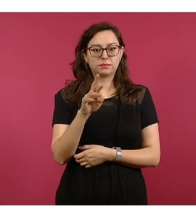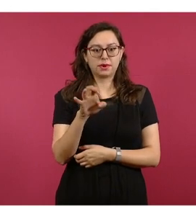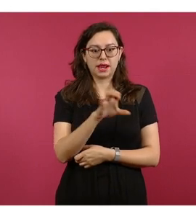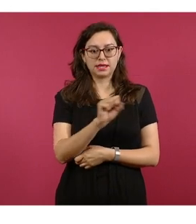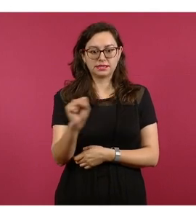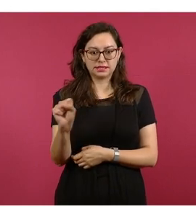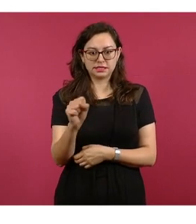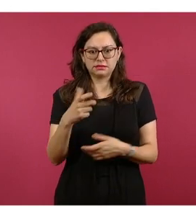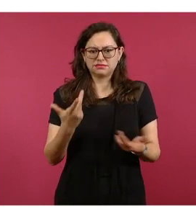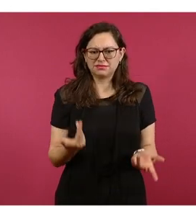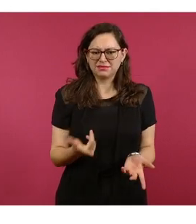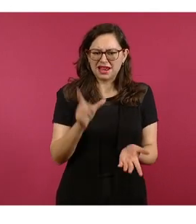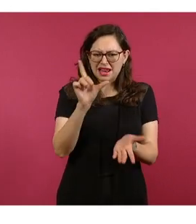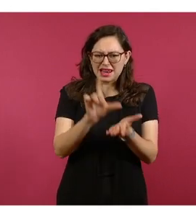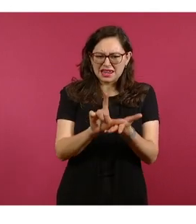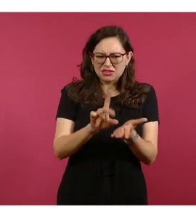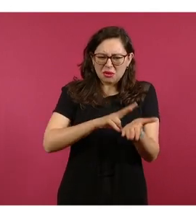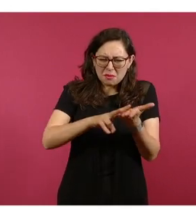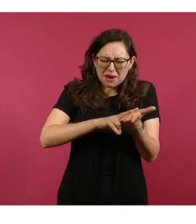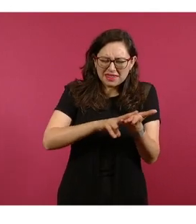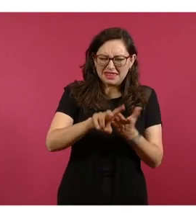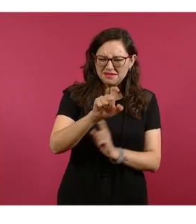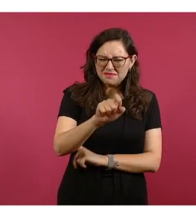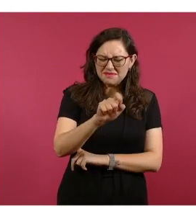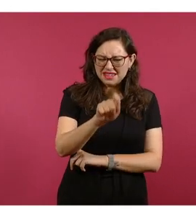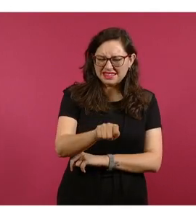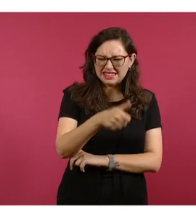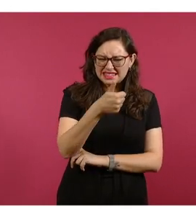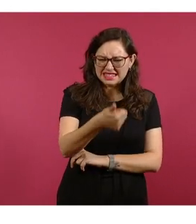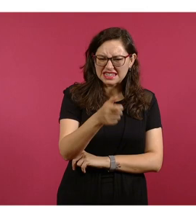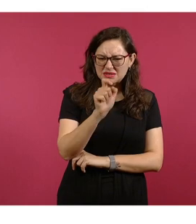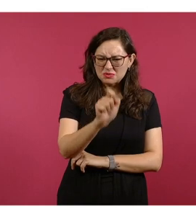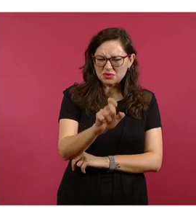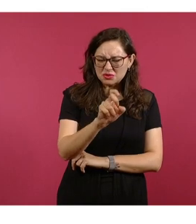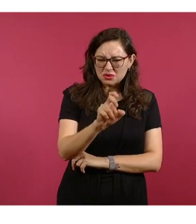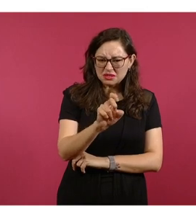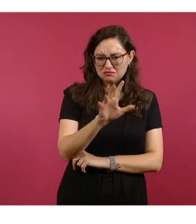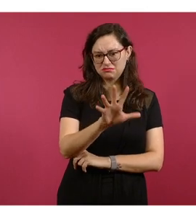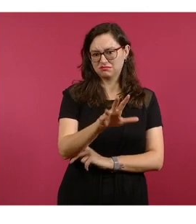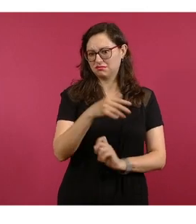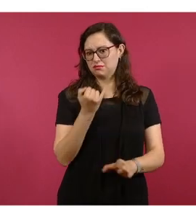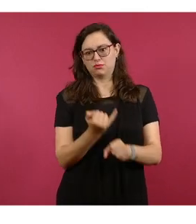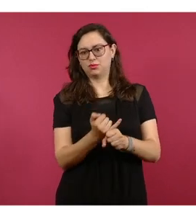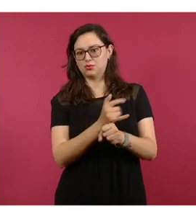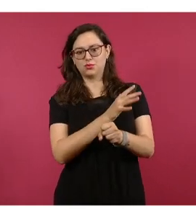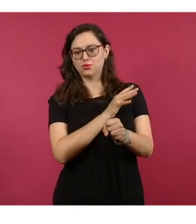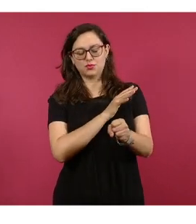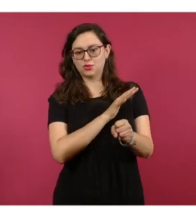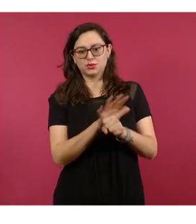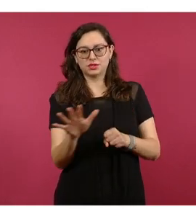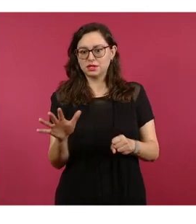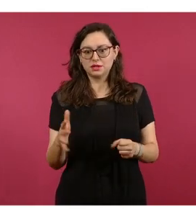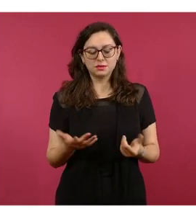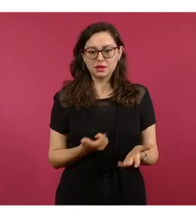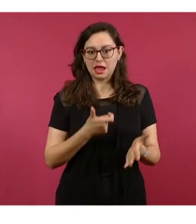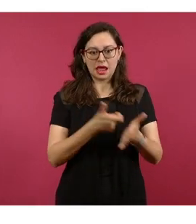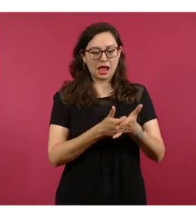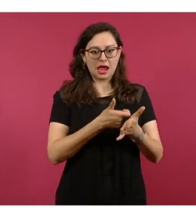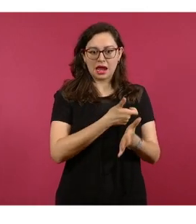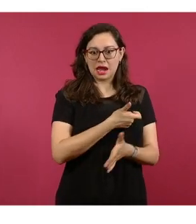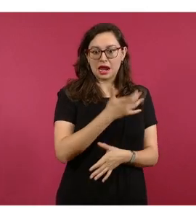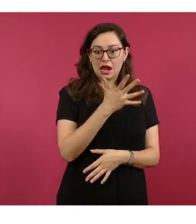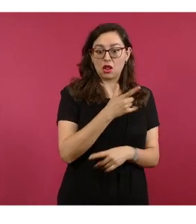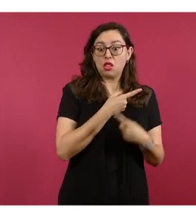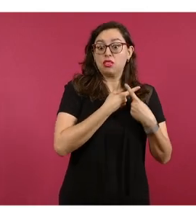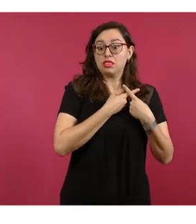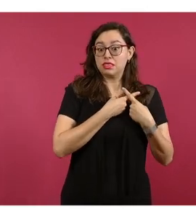35 centavos, algo realmente elevado. Sí lo contrastamos y hay que poner ojo con la franquicia de móvil allá